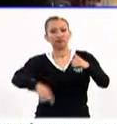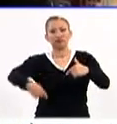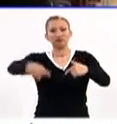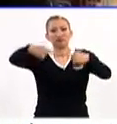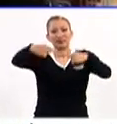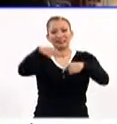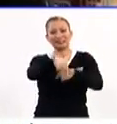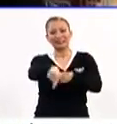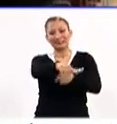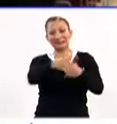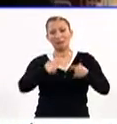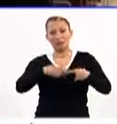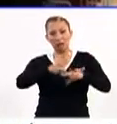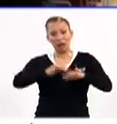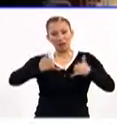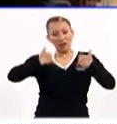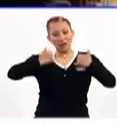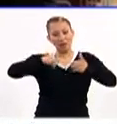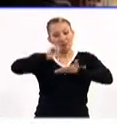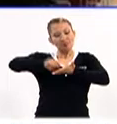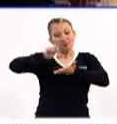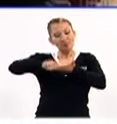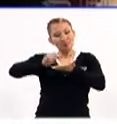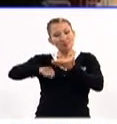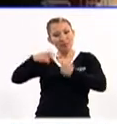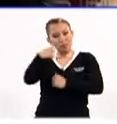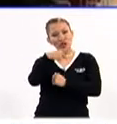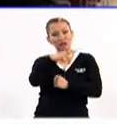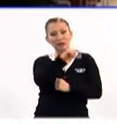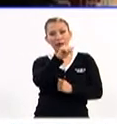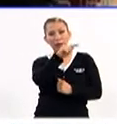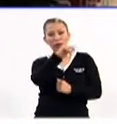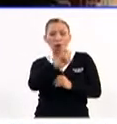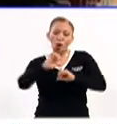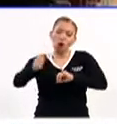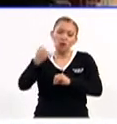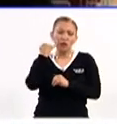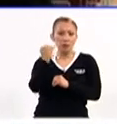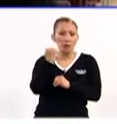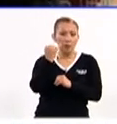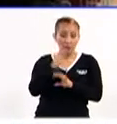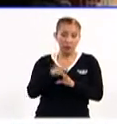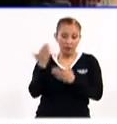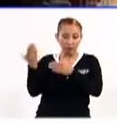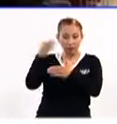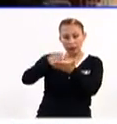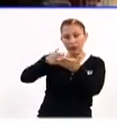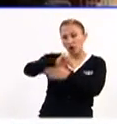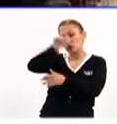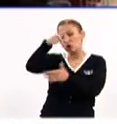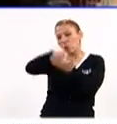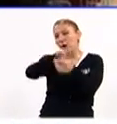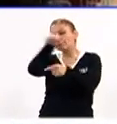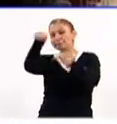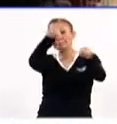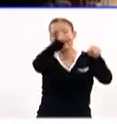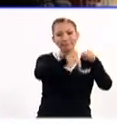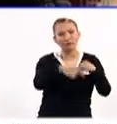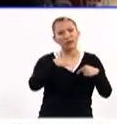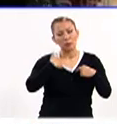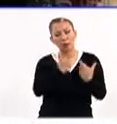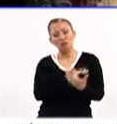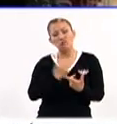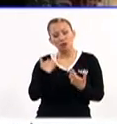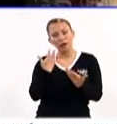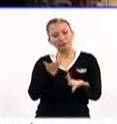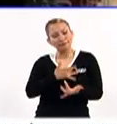generaciones de gente más joven que está escribiendo en zapoteco o en otros idiomas, porque a veces doy talleres en otros lados. Y a mí eso